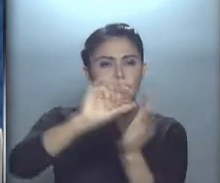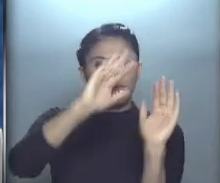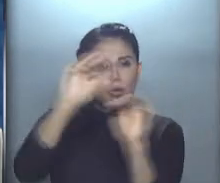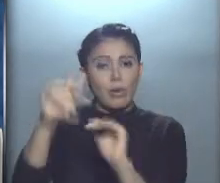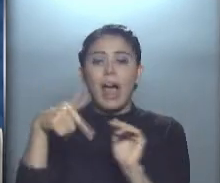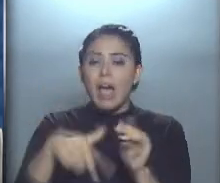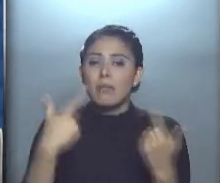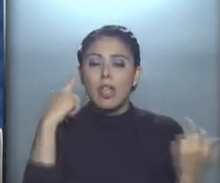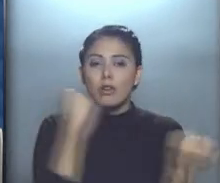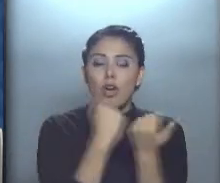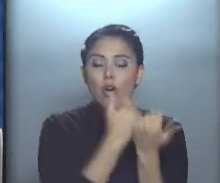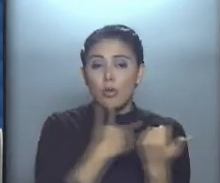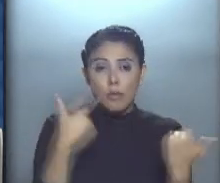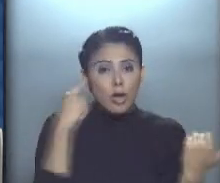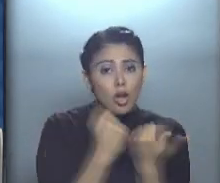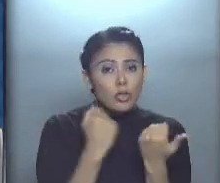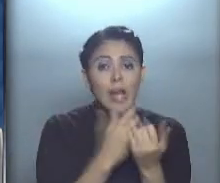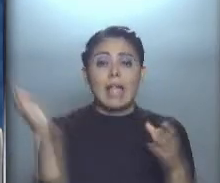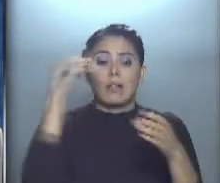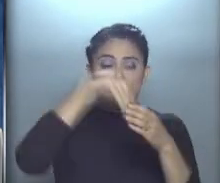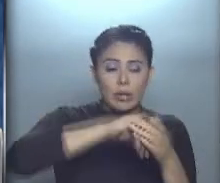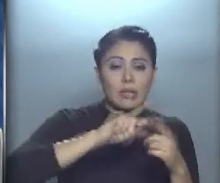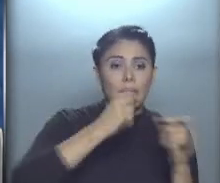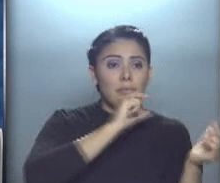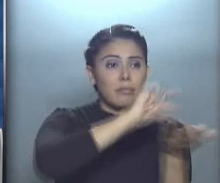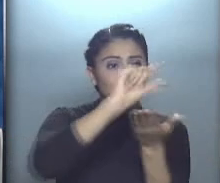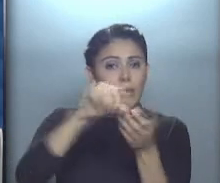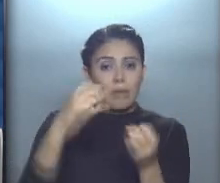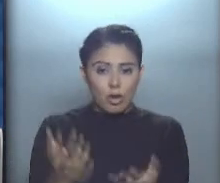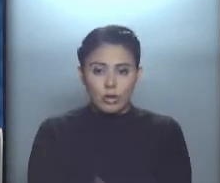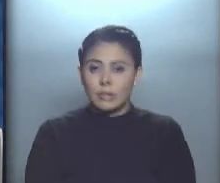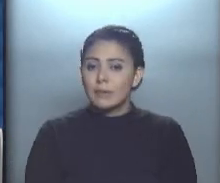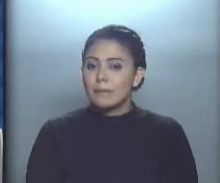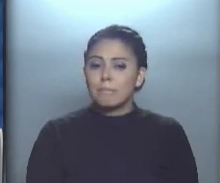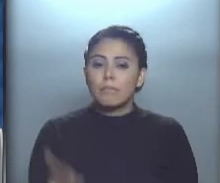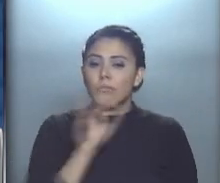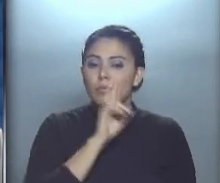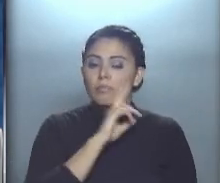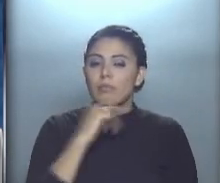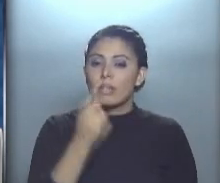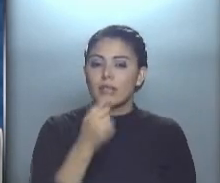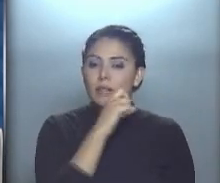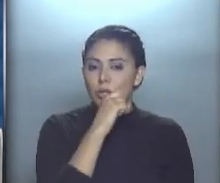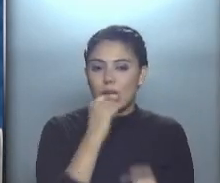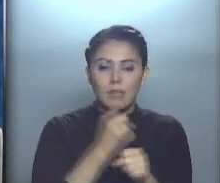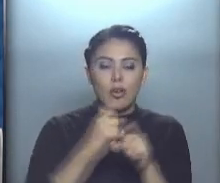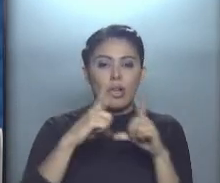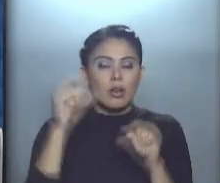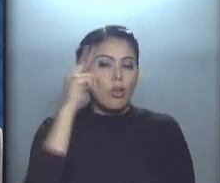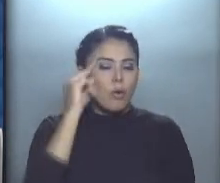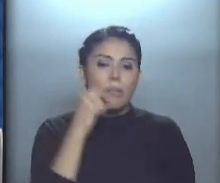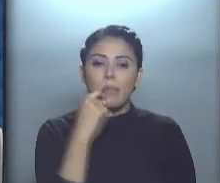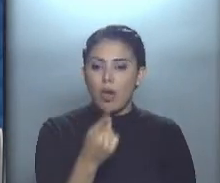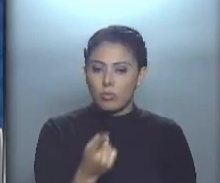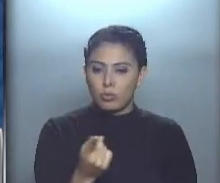capacidad regulatoria del Estado para incluir y para distribuir mejor. Dolores Cardoner, para Canal 9. Le quería preguntar